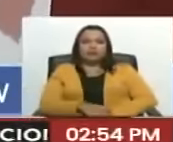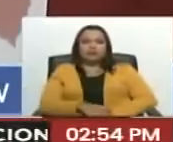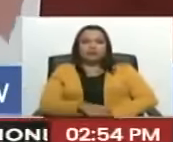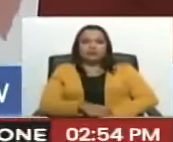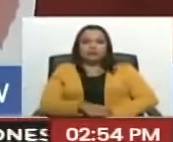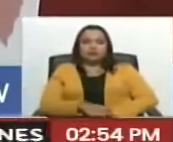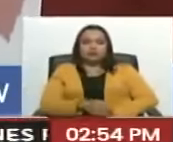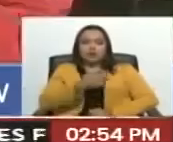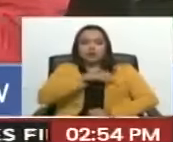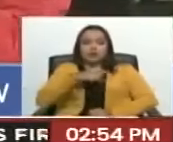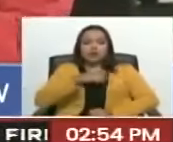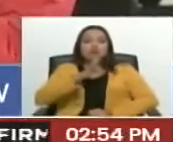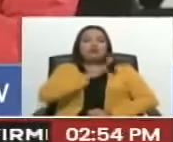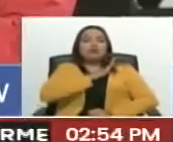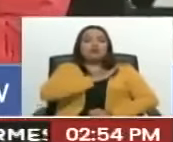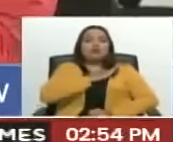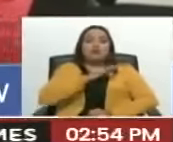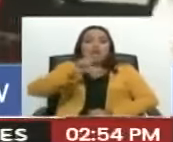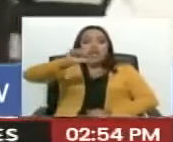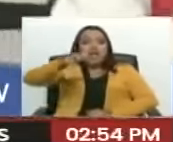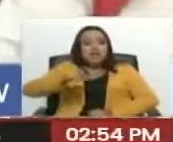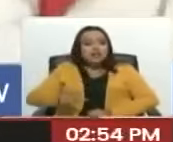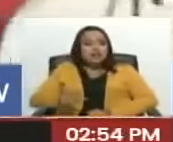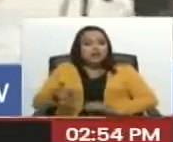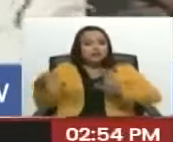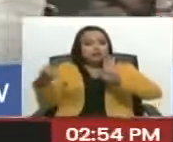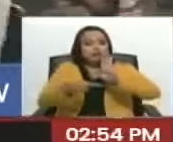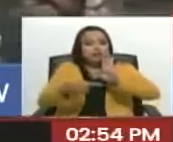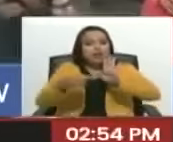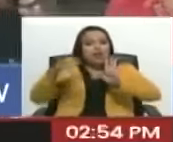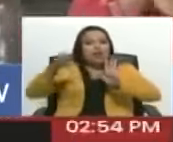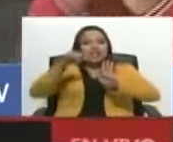Nos pertenece el Esequibo. Este es el mapa.